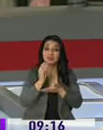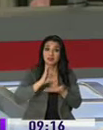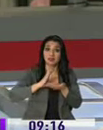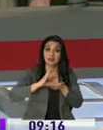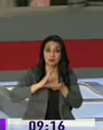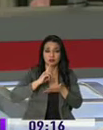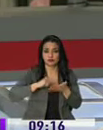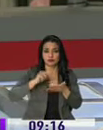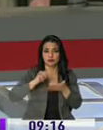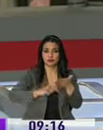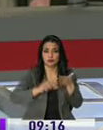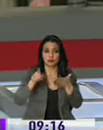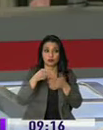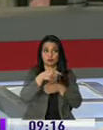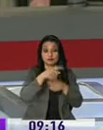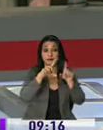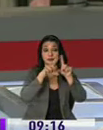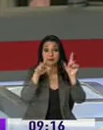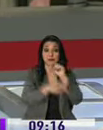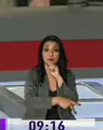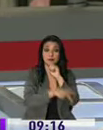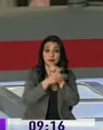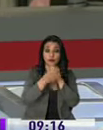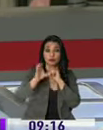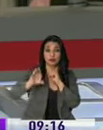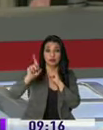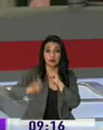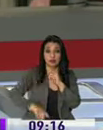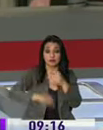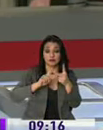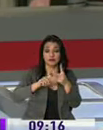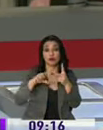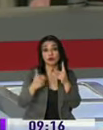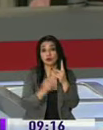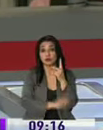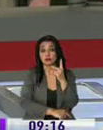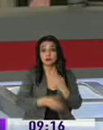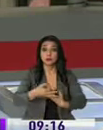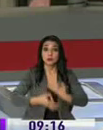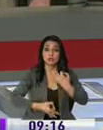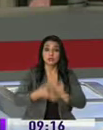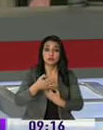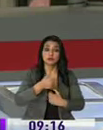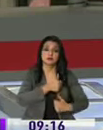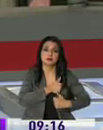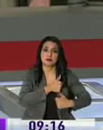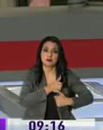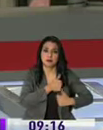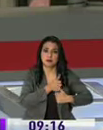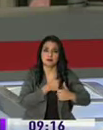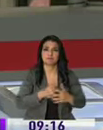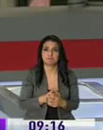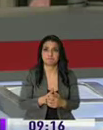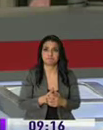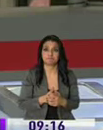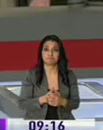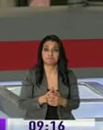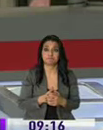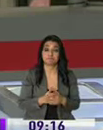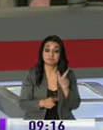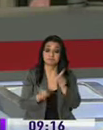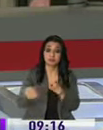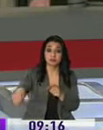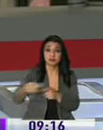de reparación que la petrolera debe entregar, y otra sentencia emitida en Canadá. Esto da vía libre para